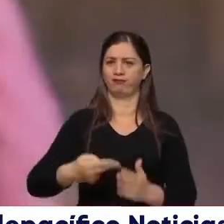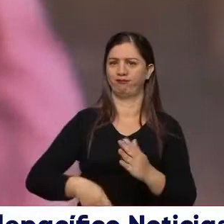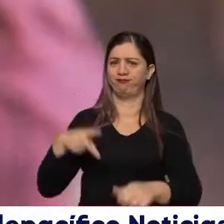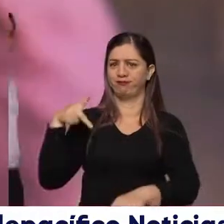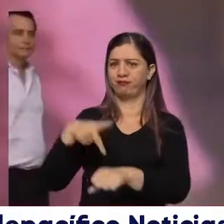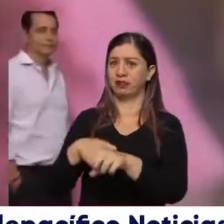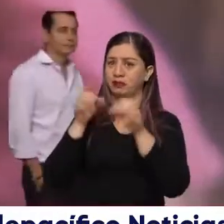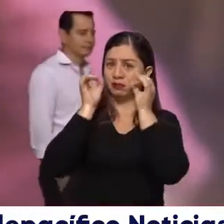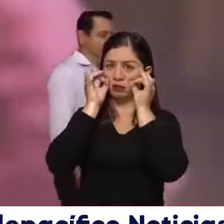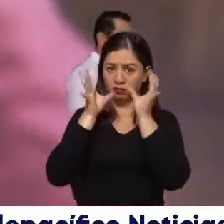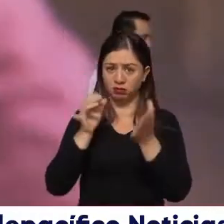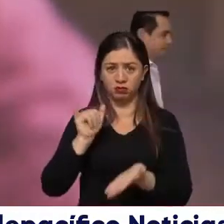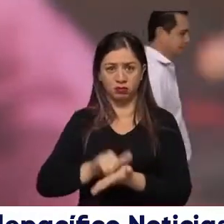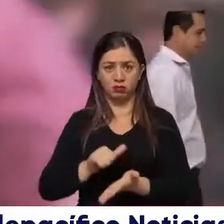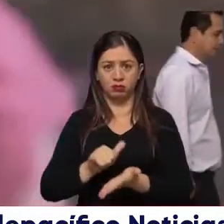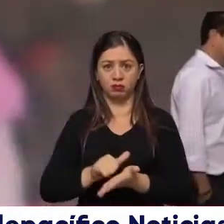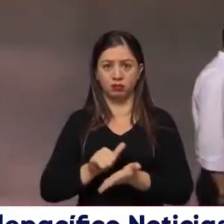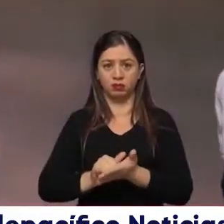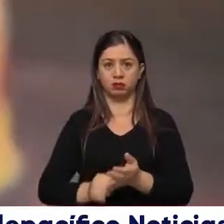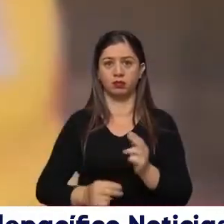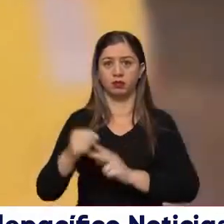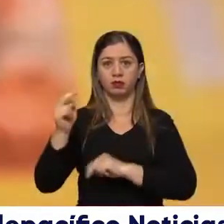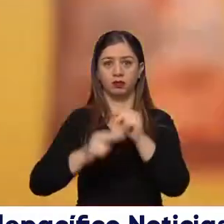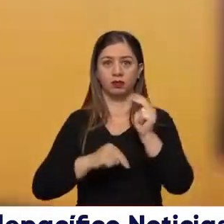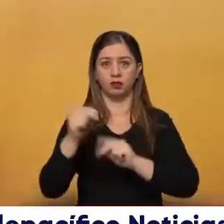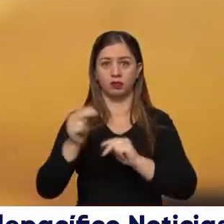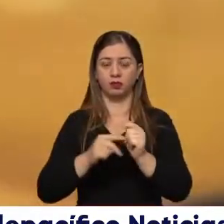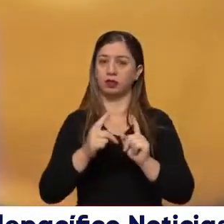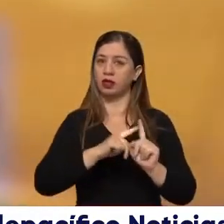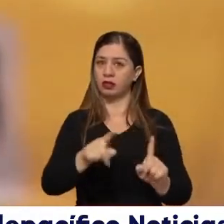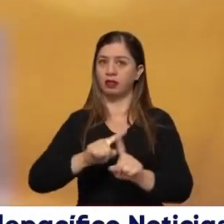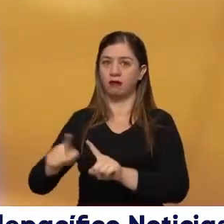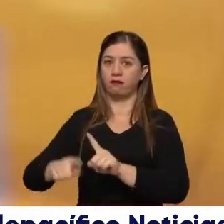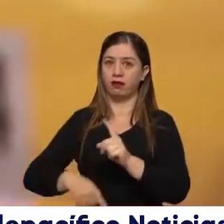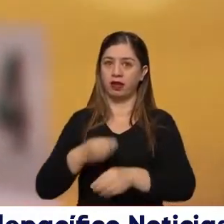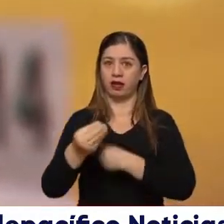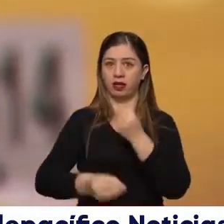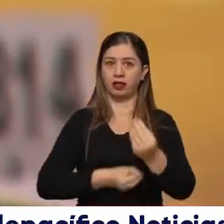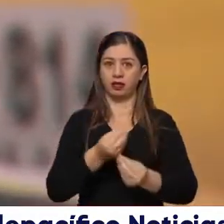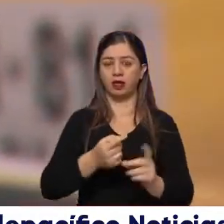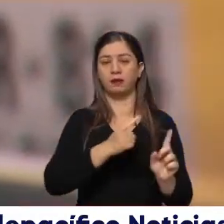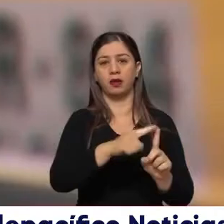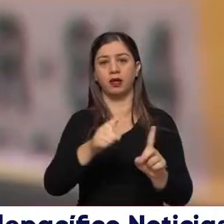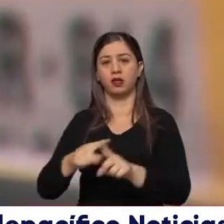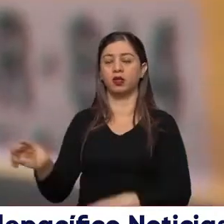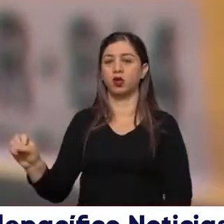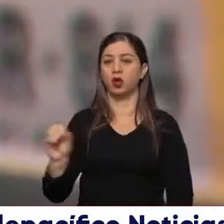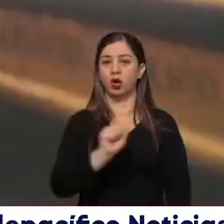tragedia como estas evitan construir un presente distinto para todos y todas.